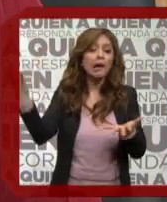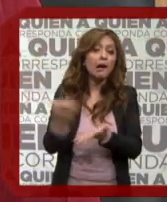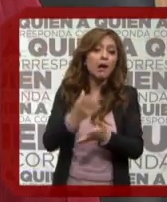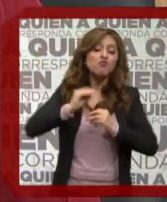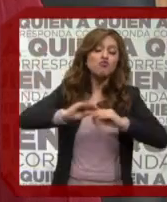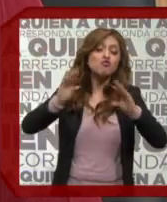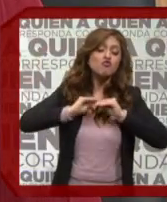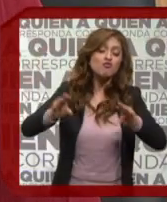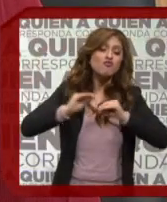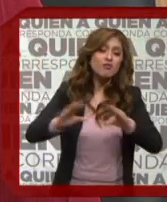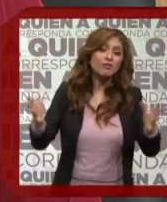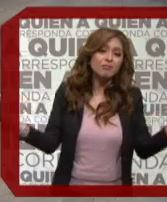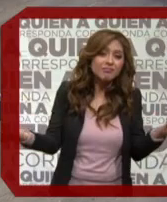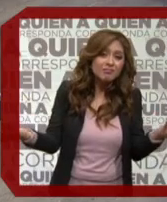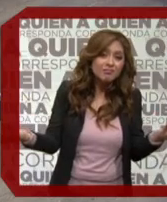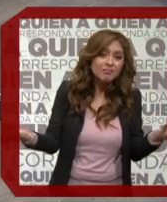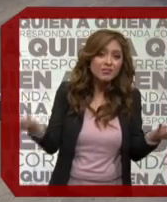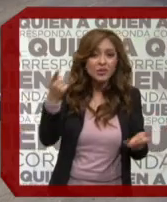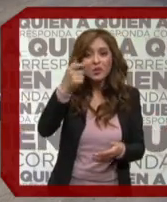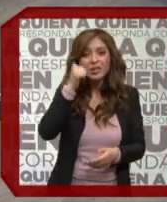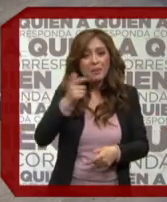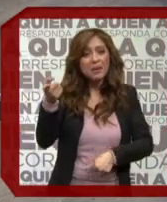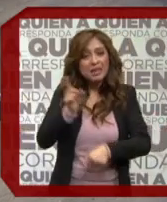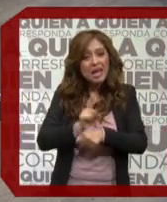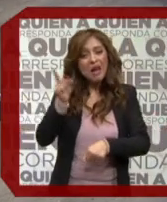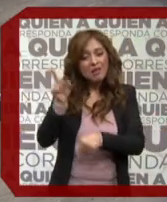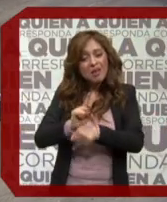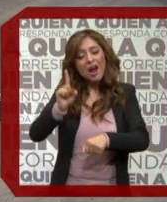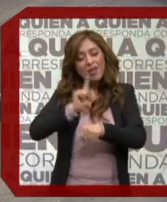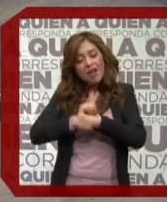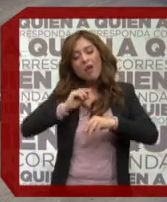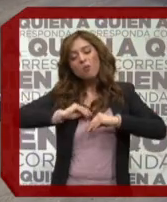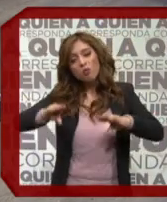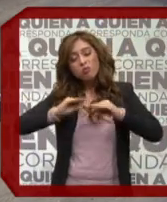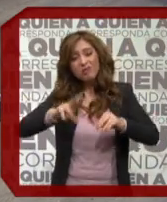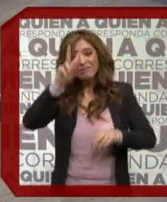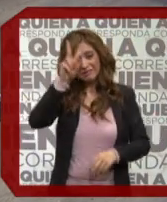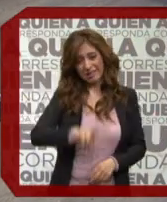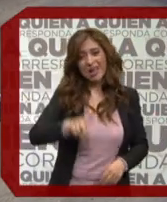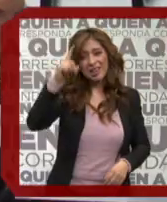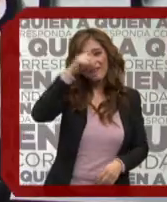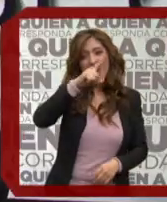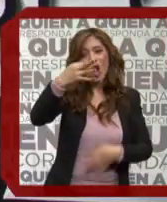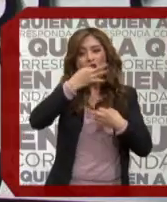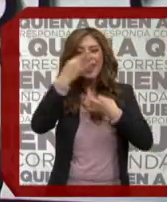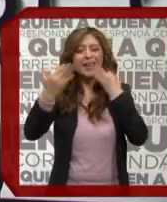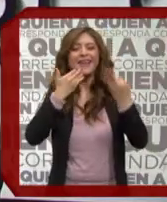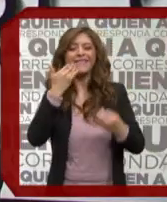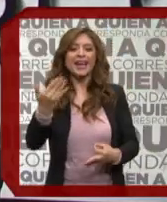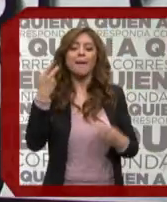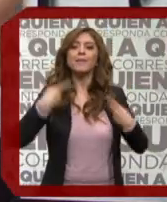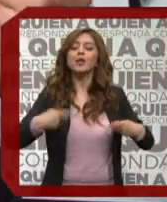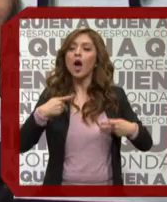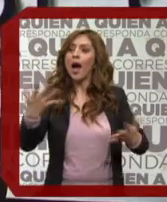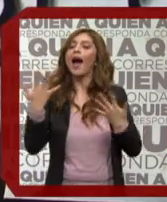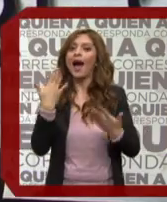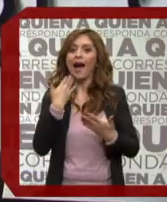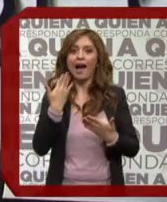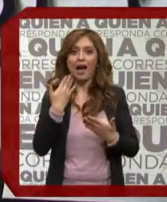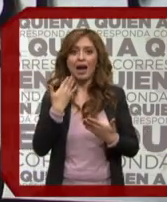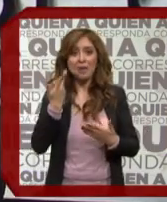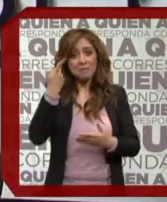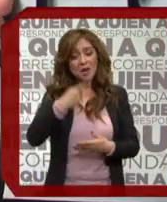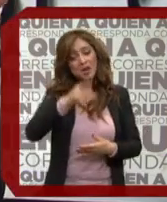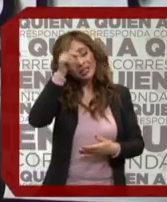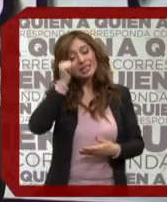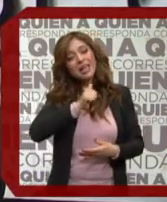la llevan. Y eso, ¿cuánto cuánto quieres diario? Por kilos. Entonces, cuesta mucho trabajo tener buena noticia y que se entere la gente y esto es un trato que he